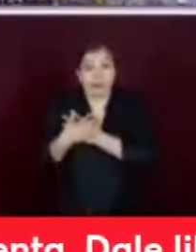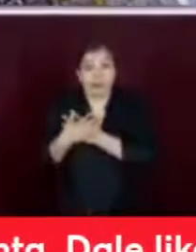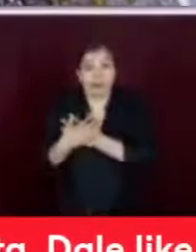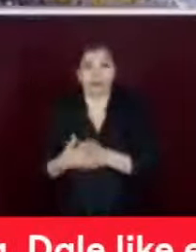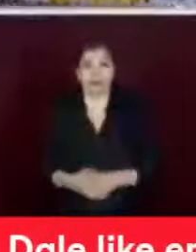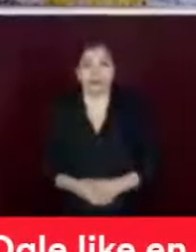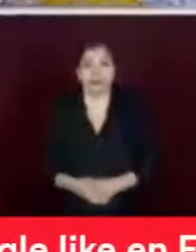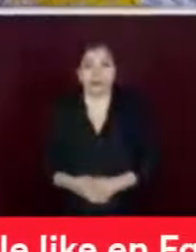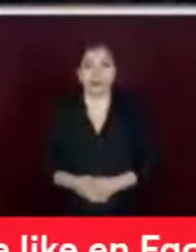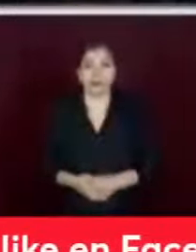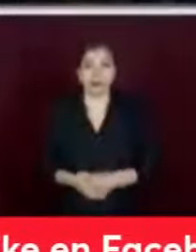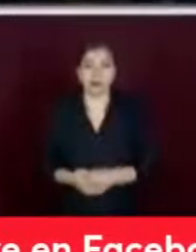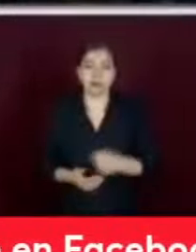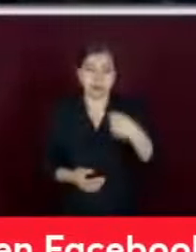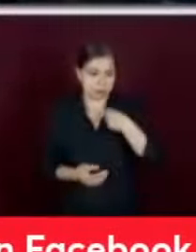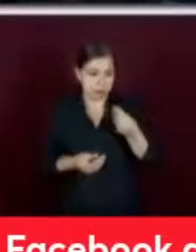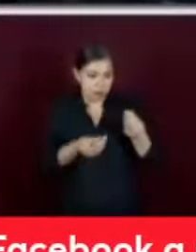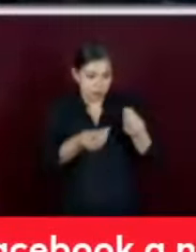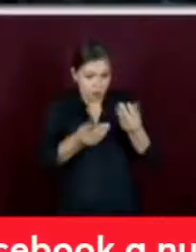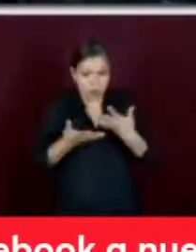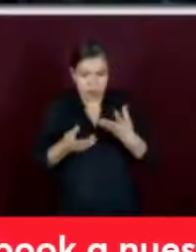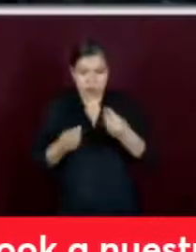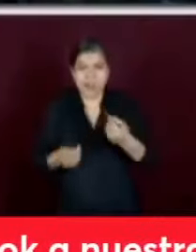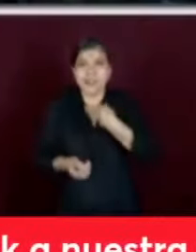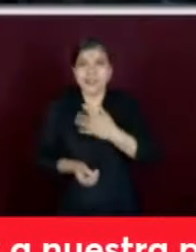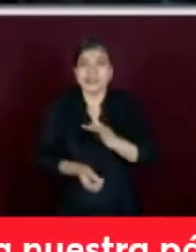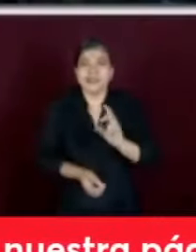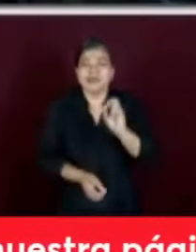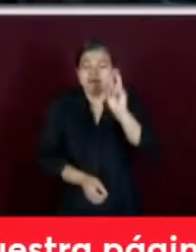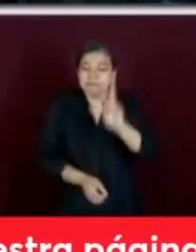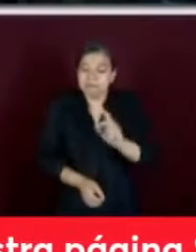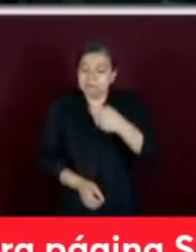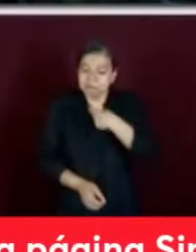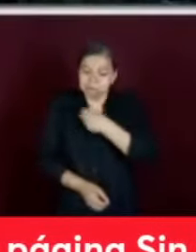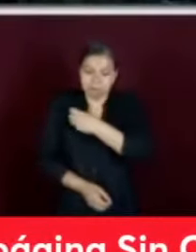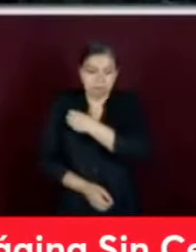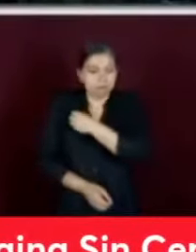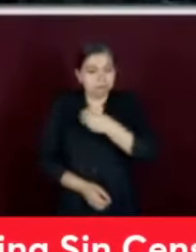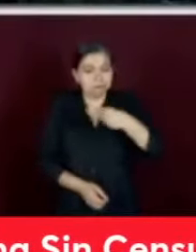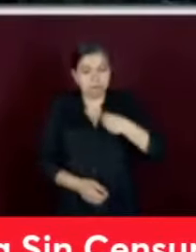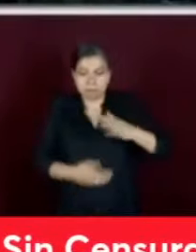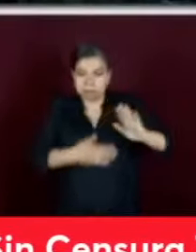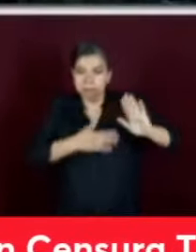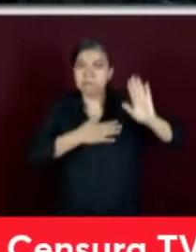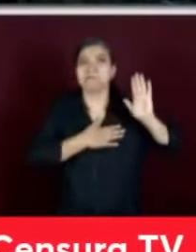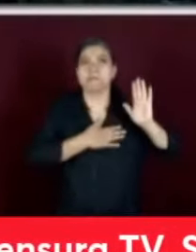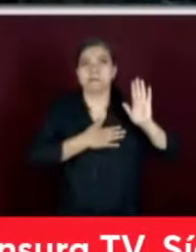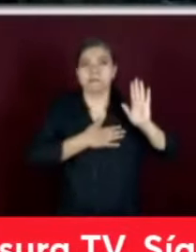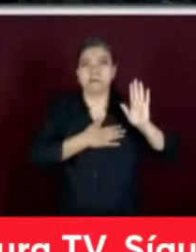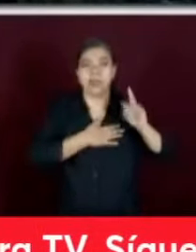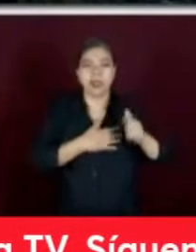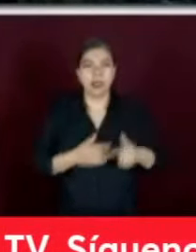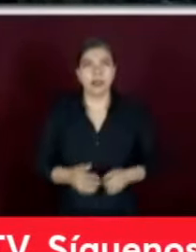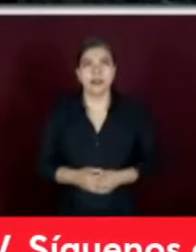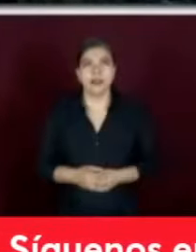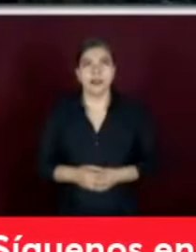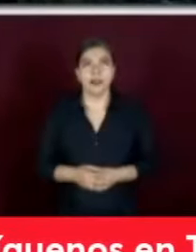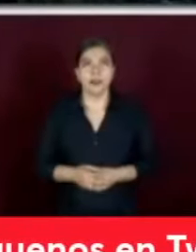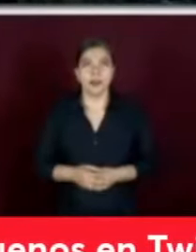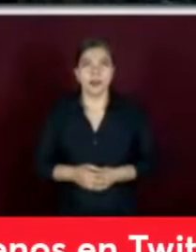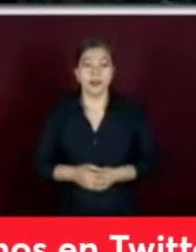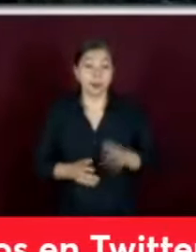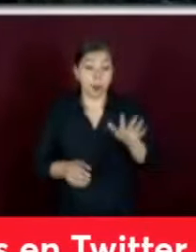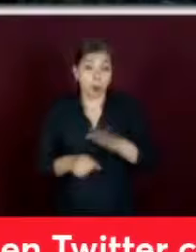que he recibido me compromete más que nunca. Y